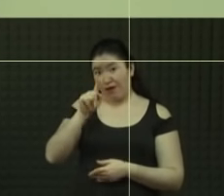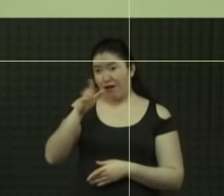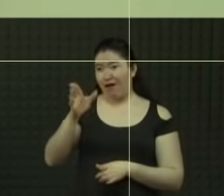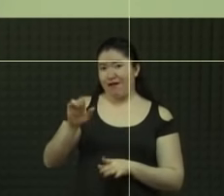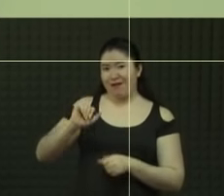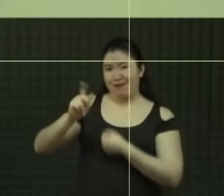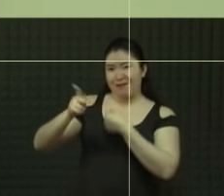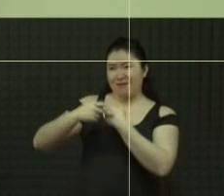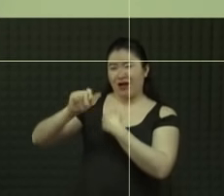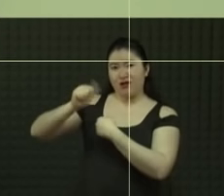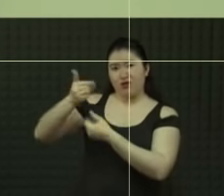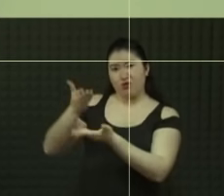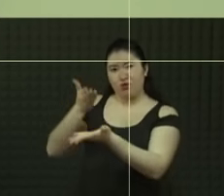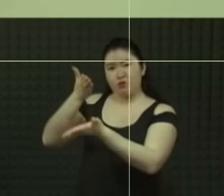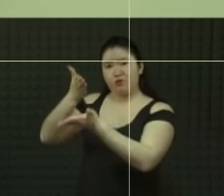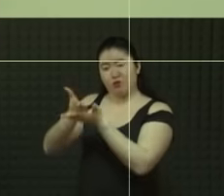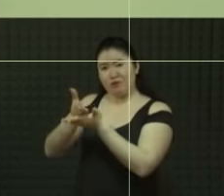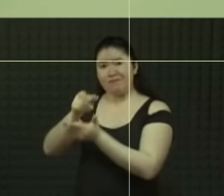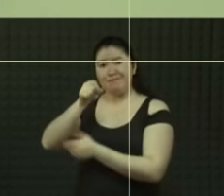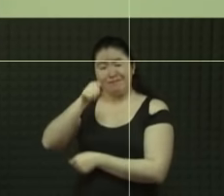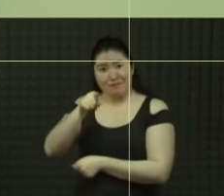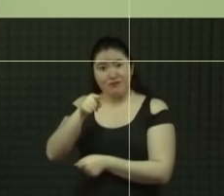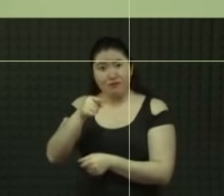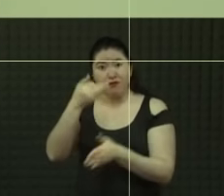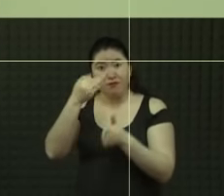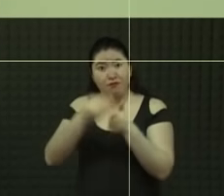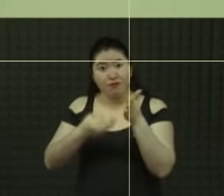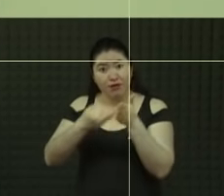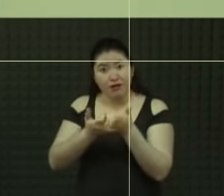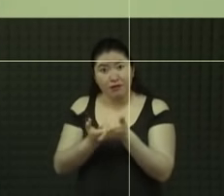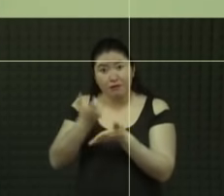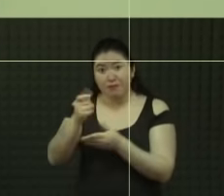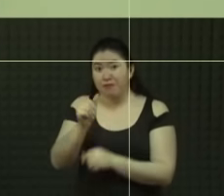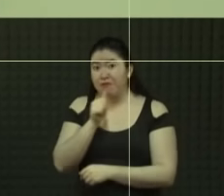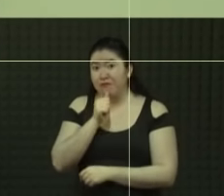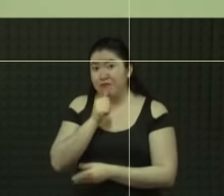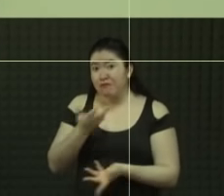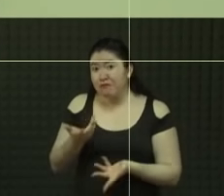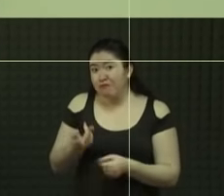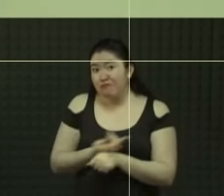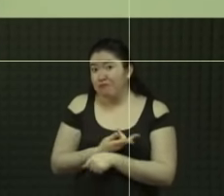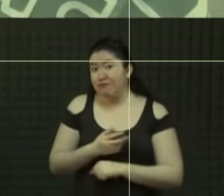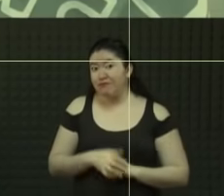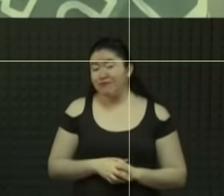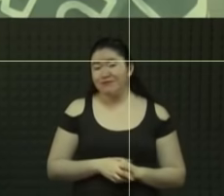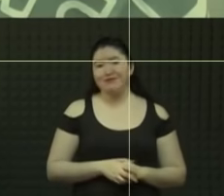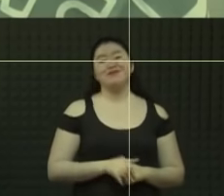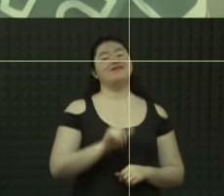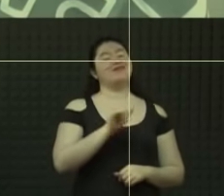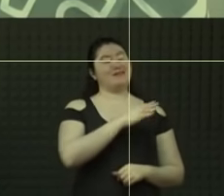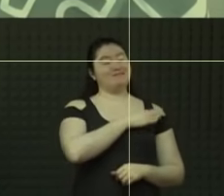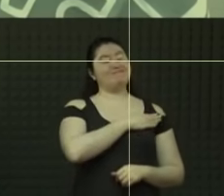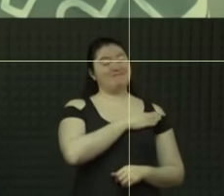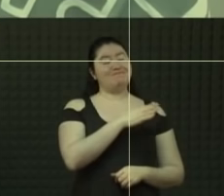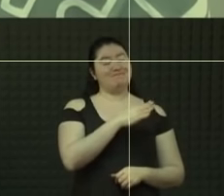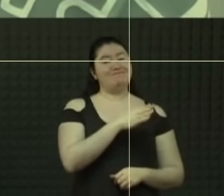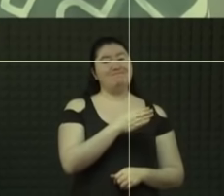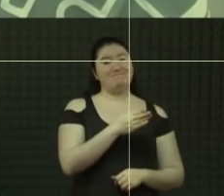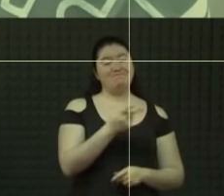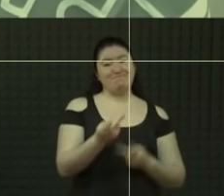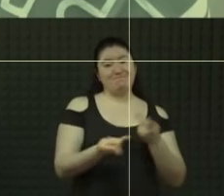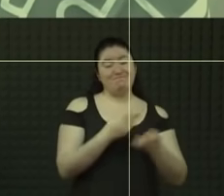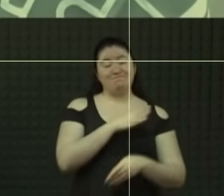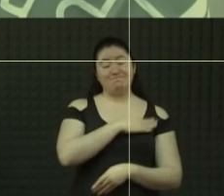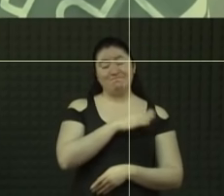extranjero como muchos están padeciendo actualmente? Sí, qué bueno que preguntas esto, Selene. Y me